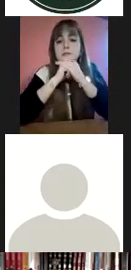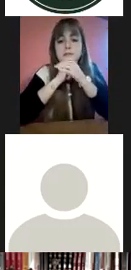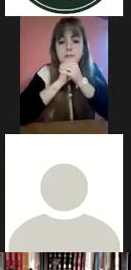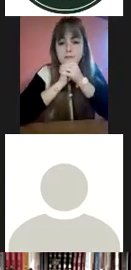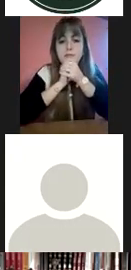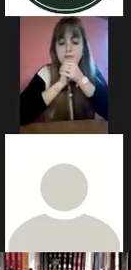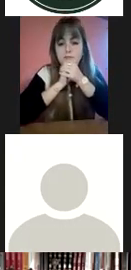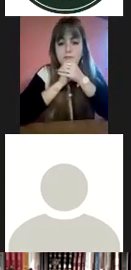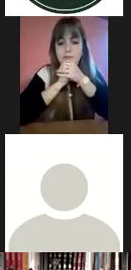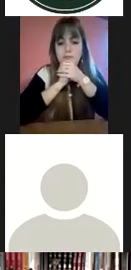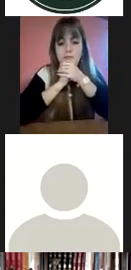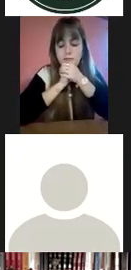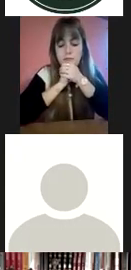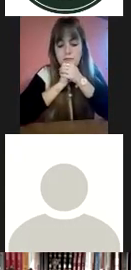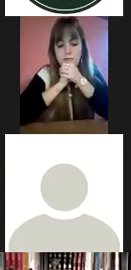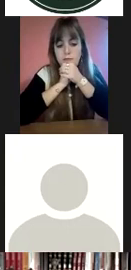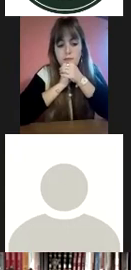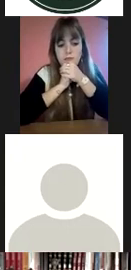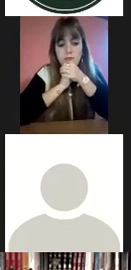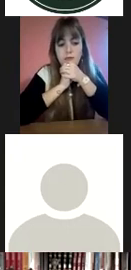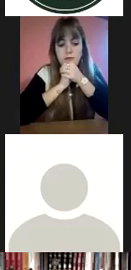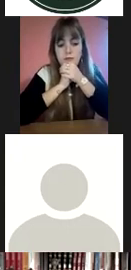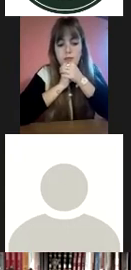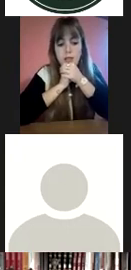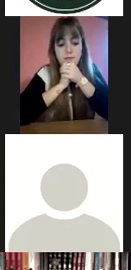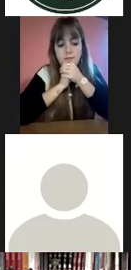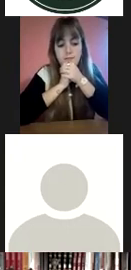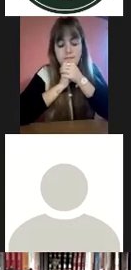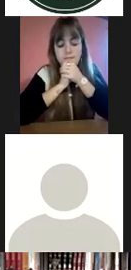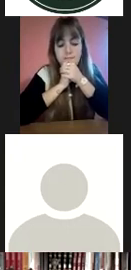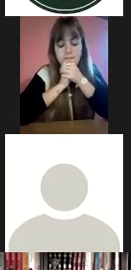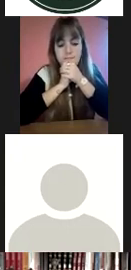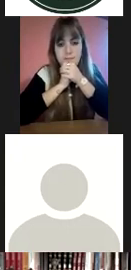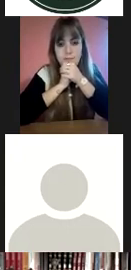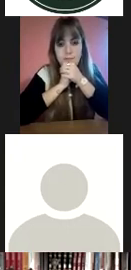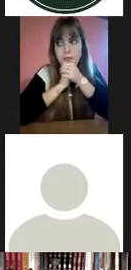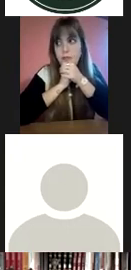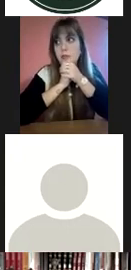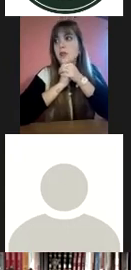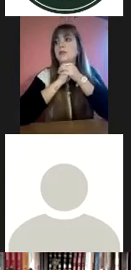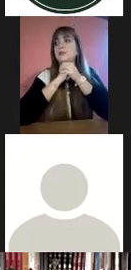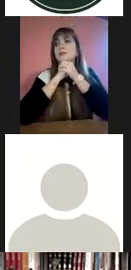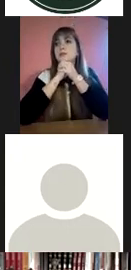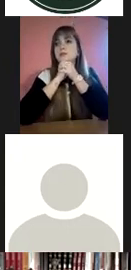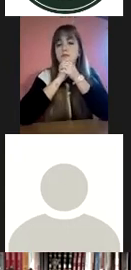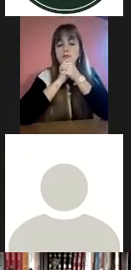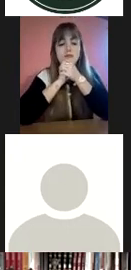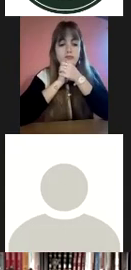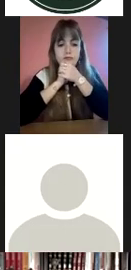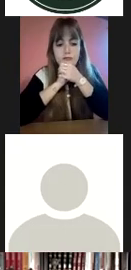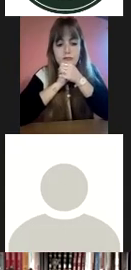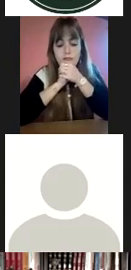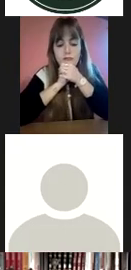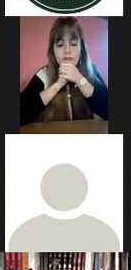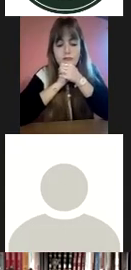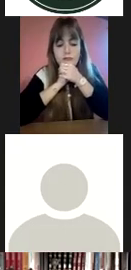educación a nivel y una concientización para todo el mundo, y evitar las situaciones